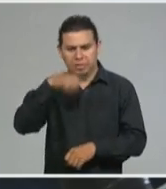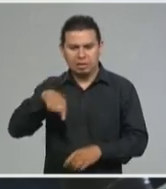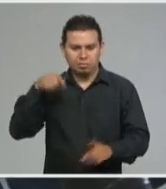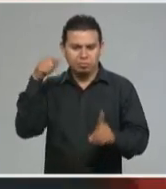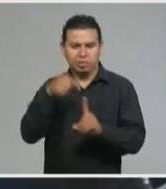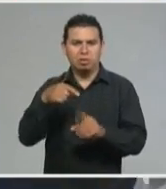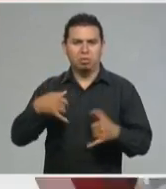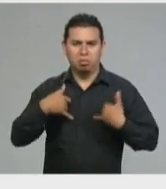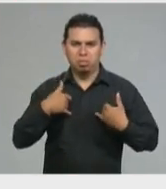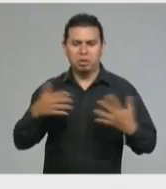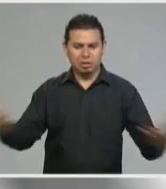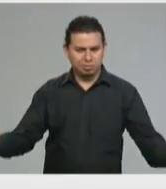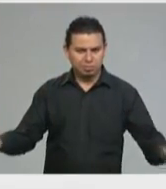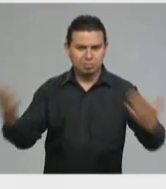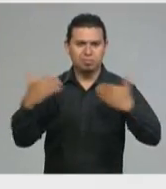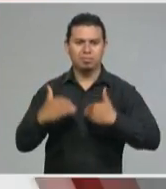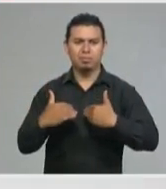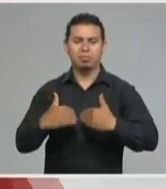jóvenes.